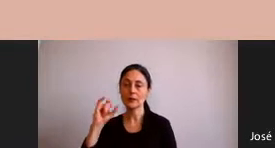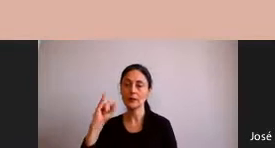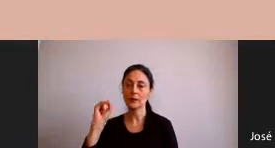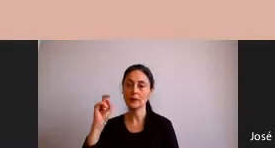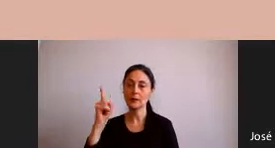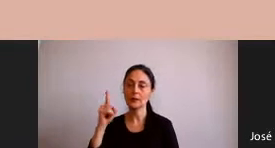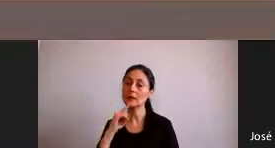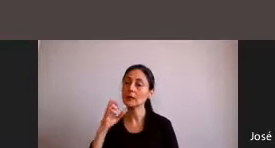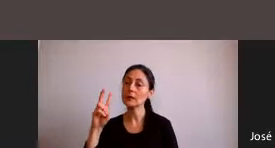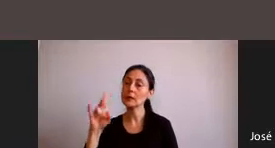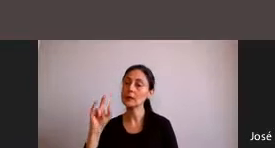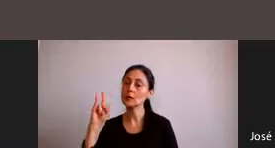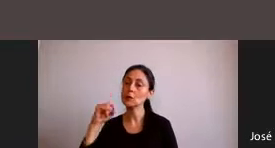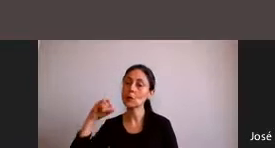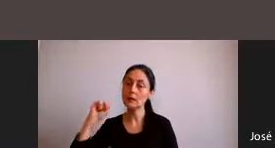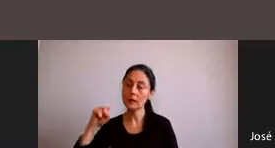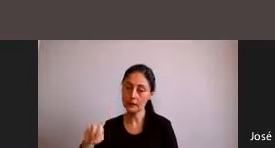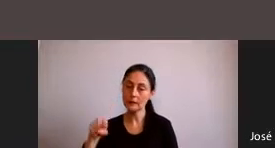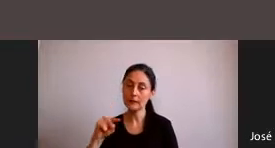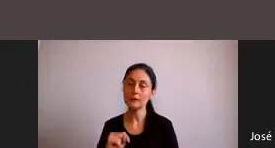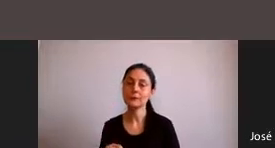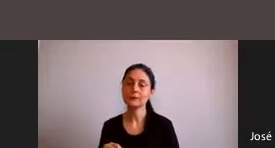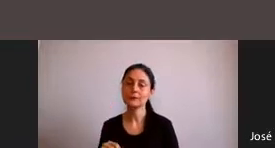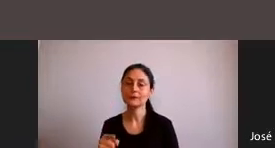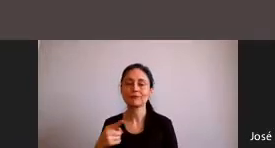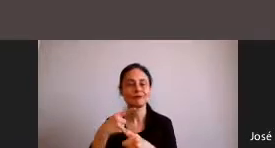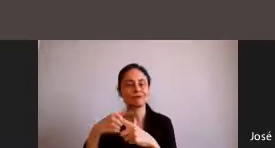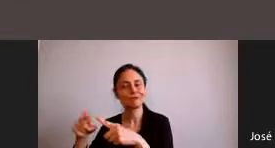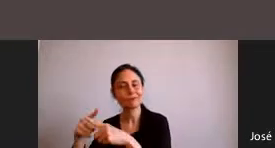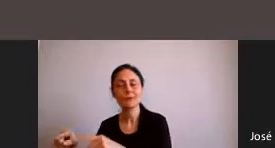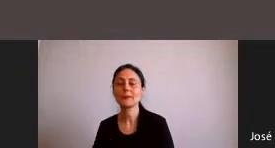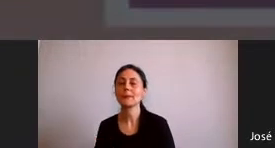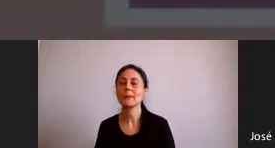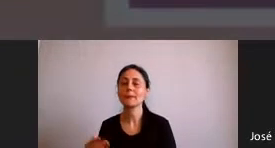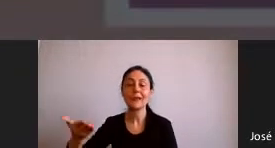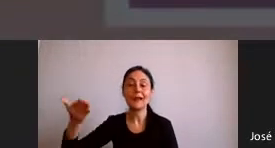ahí arriba en el ranking. Y eso ocurría antes de esta pandemia.